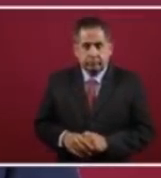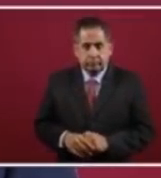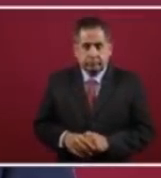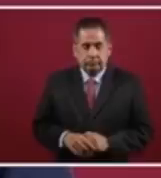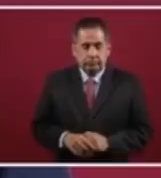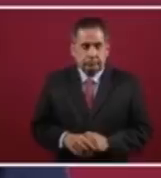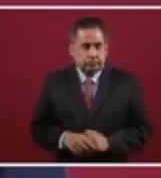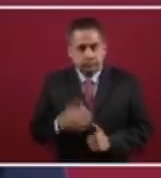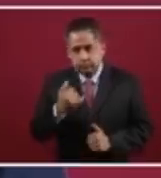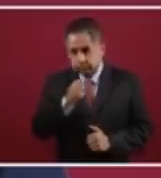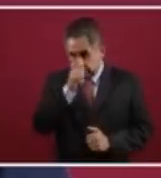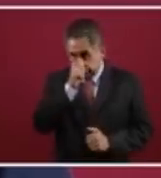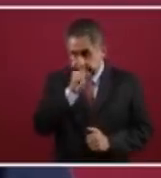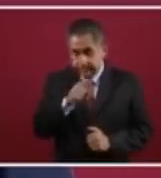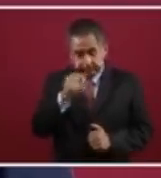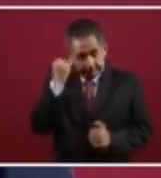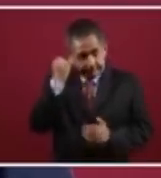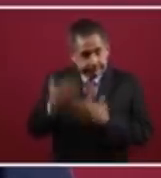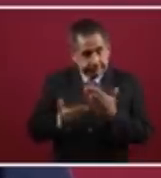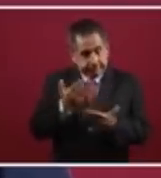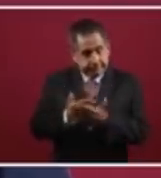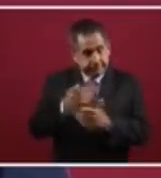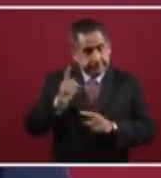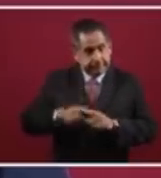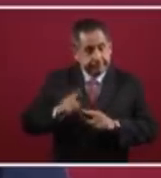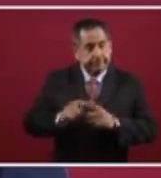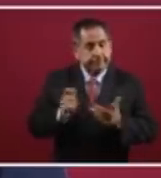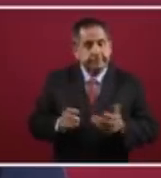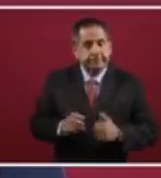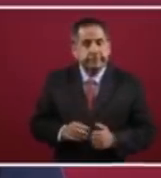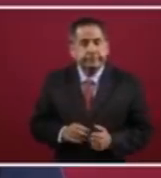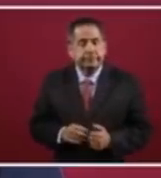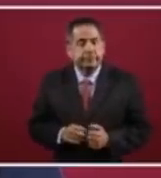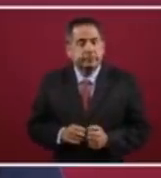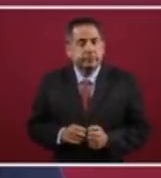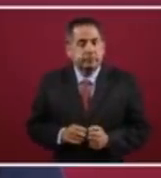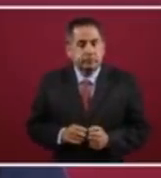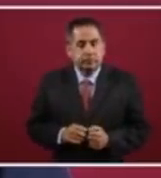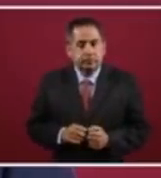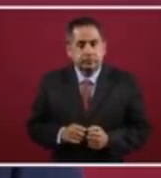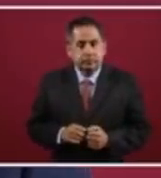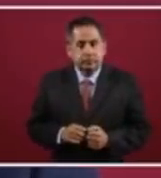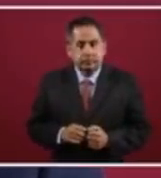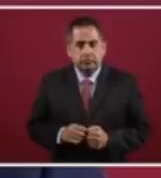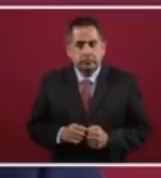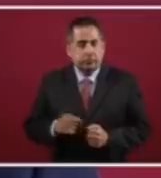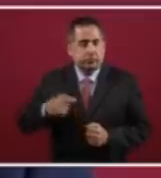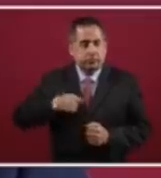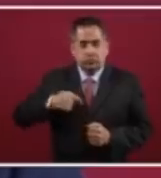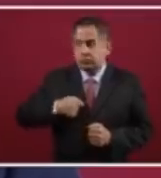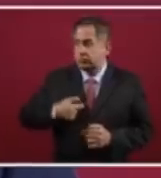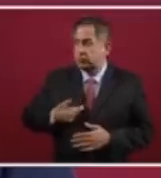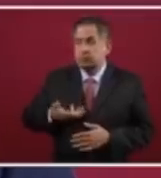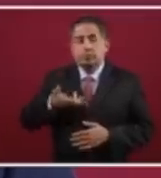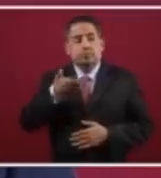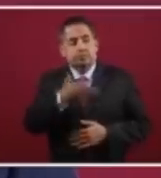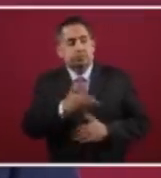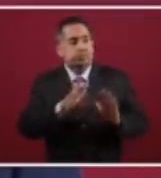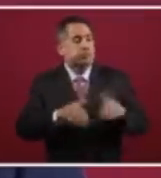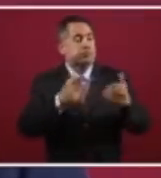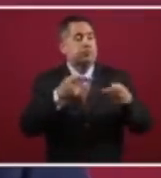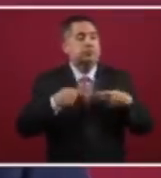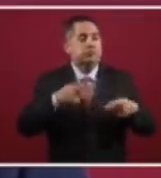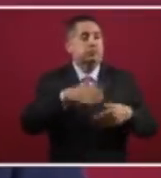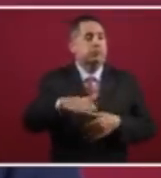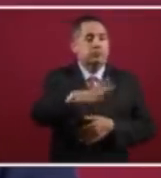Y plantean también que no la solicite yo o que no la solicite